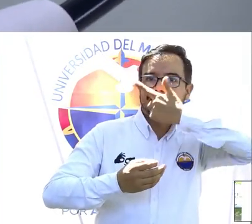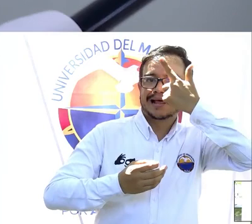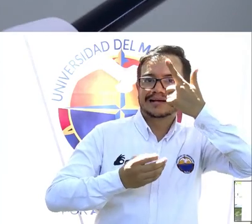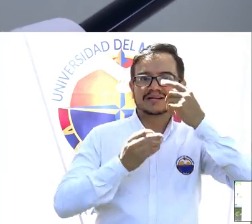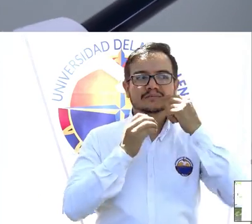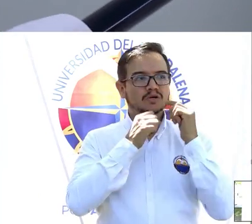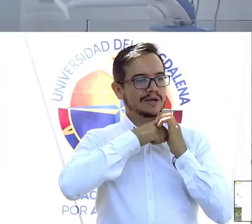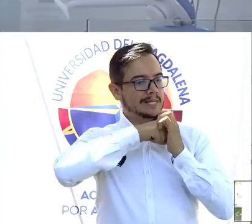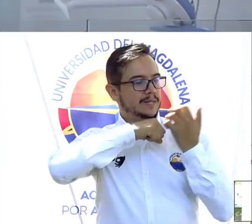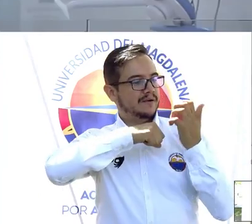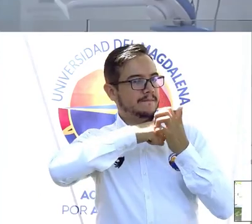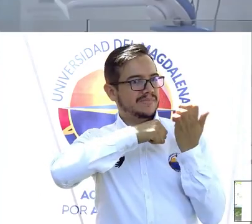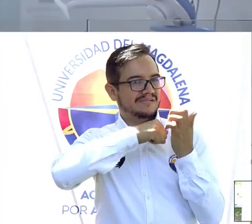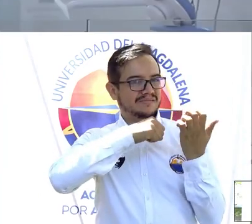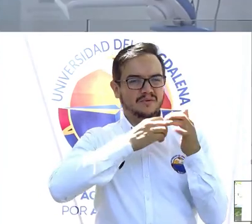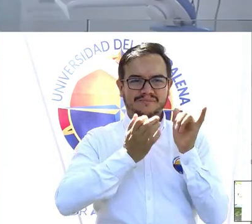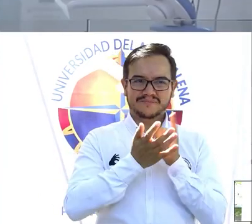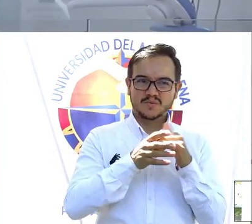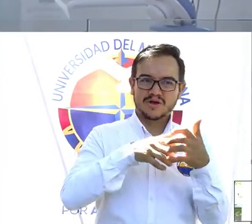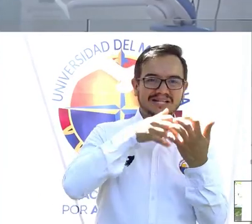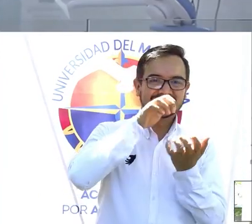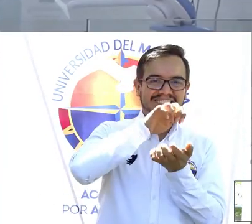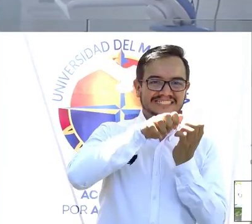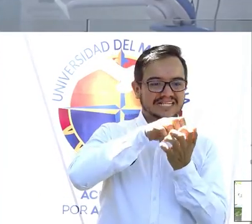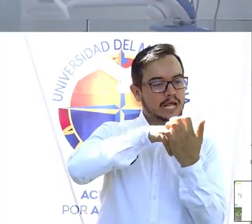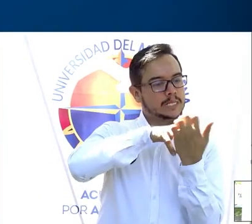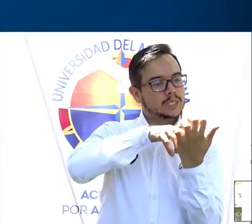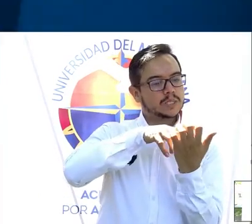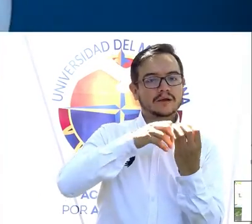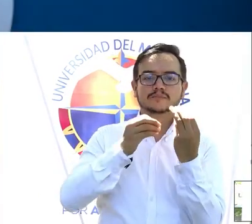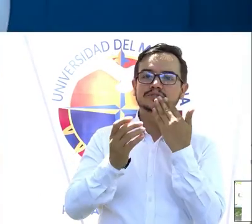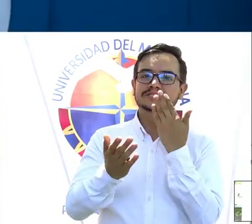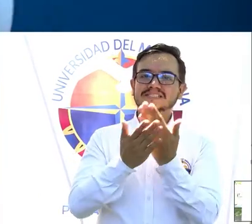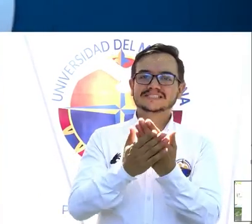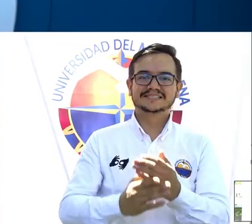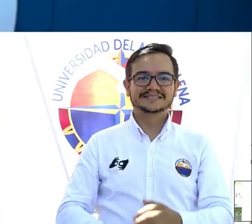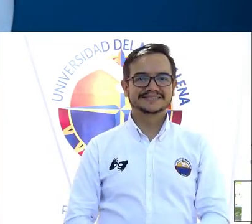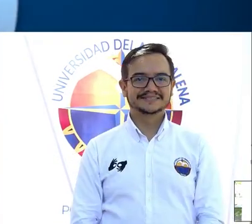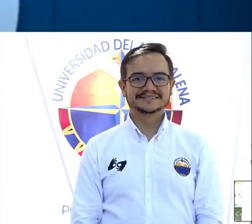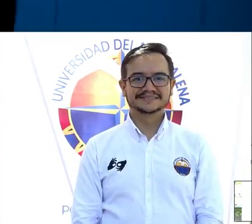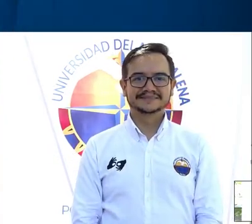de las resinas y los cementos resinosos. Muchas gracias.